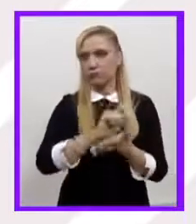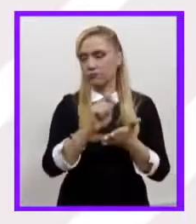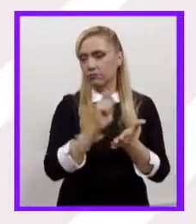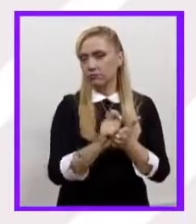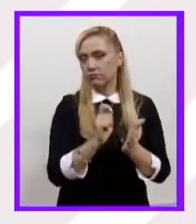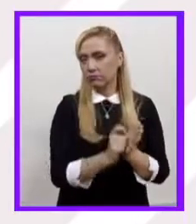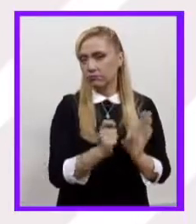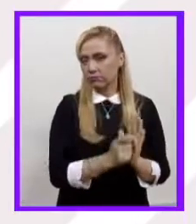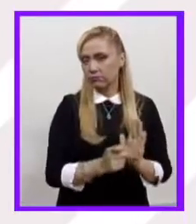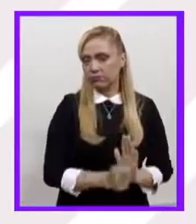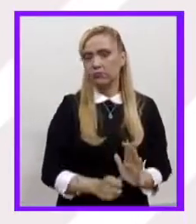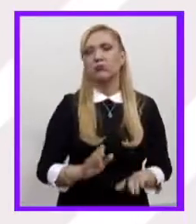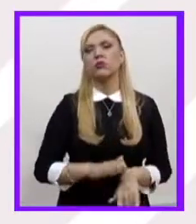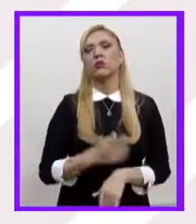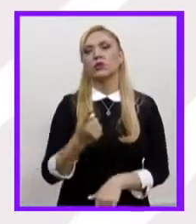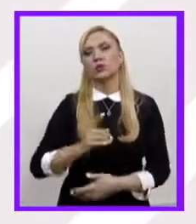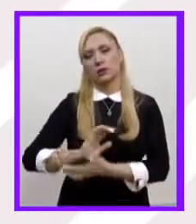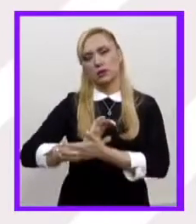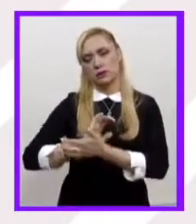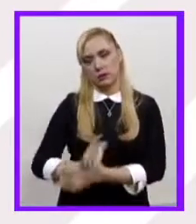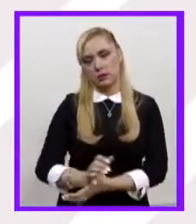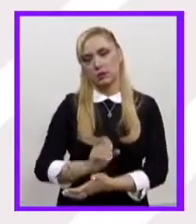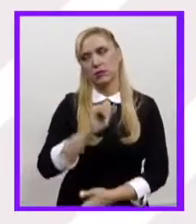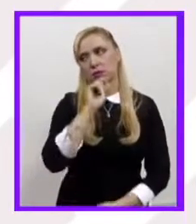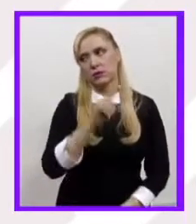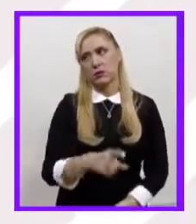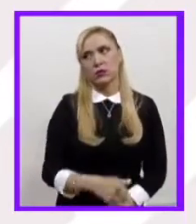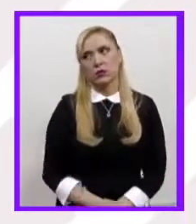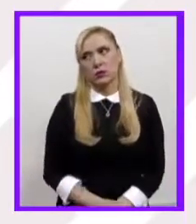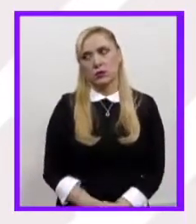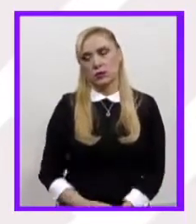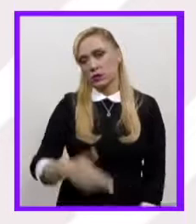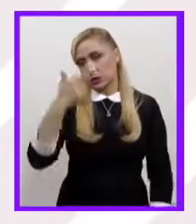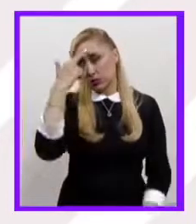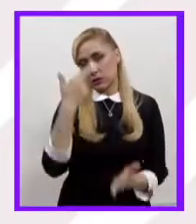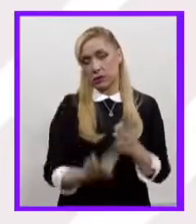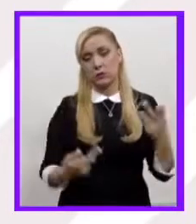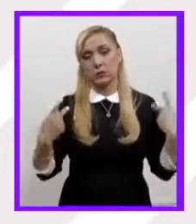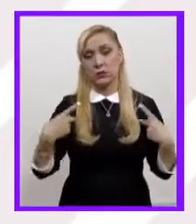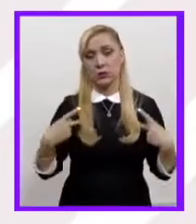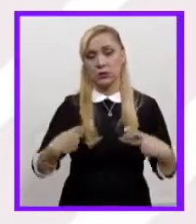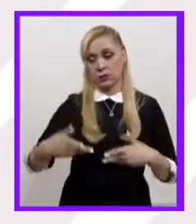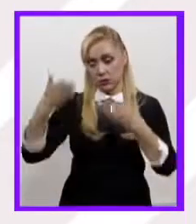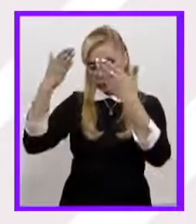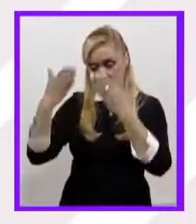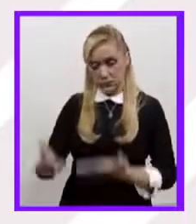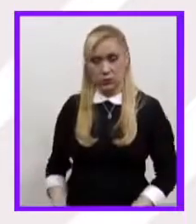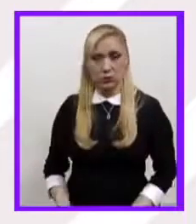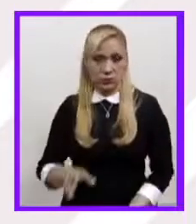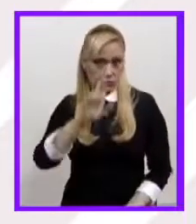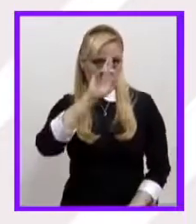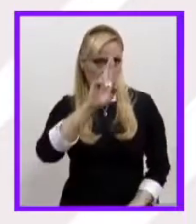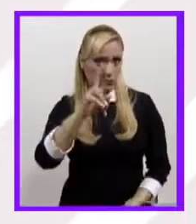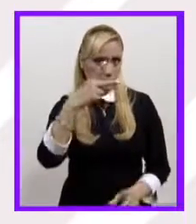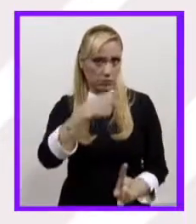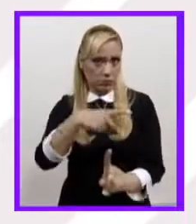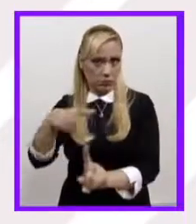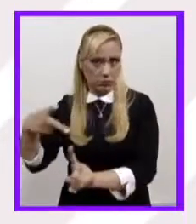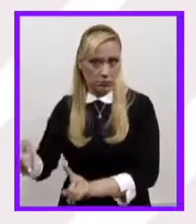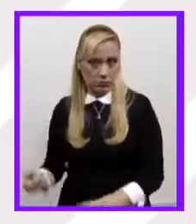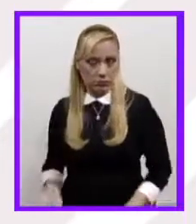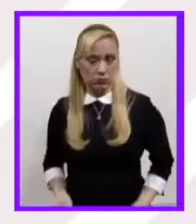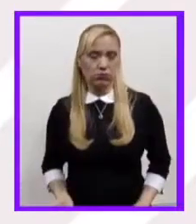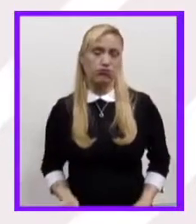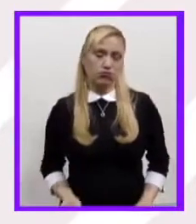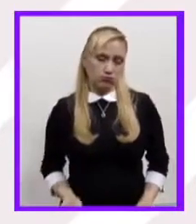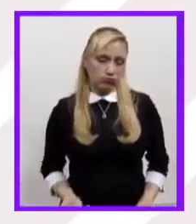cometer una acción discriminatoria es también una acción contra la dignidad de las personas y por lo tanto se podría